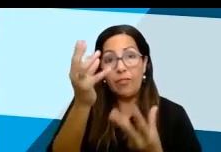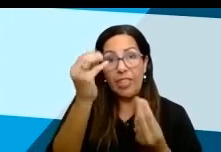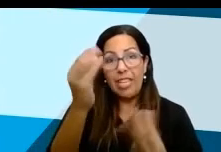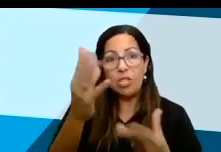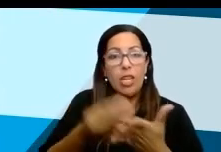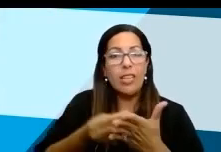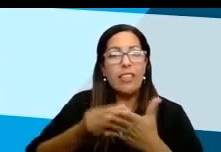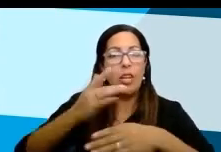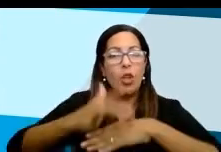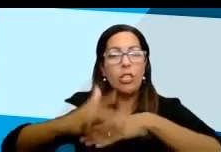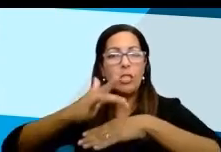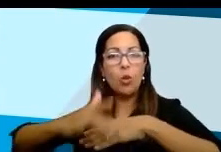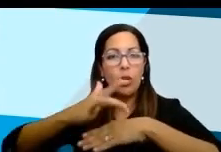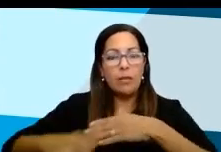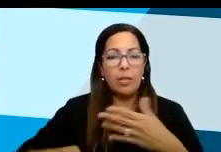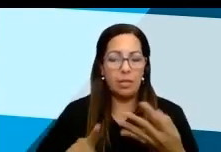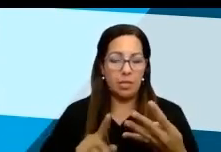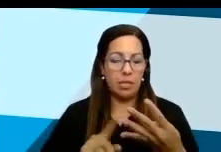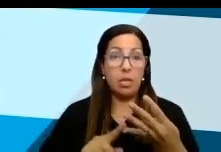disponibles, subastas,